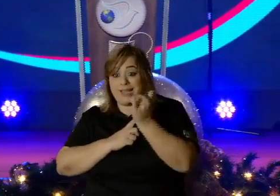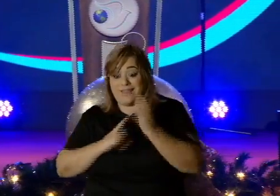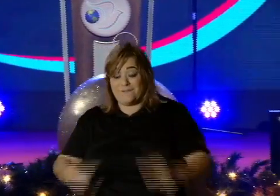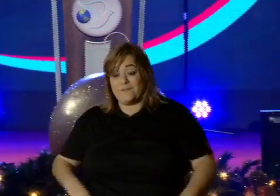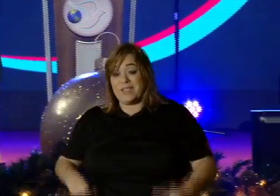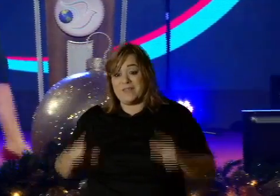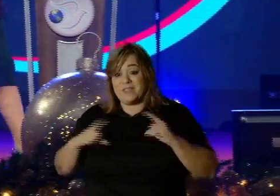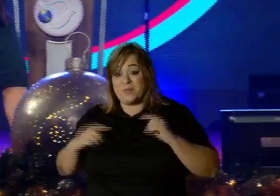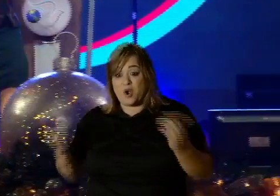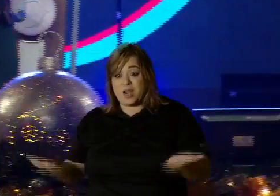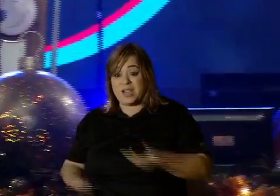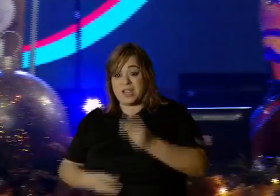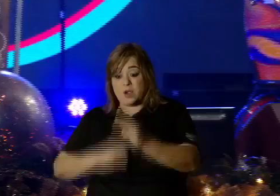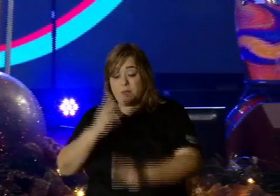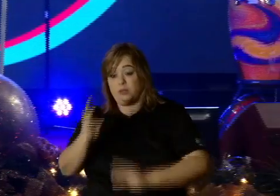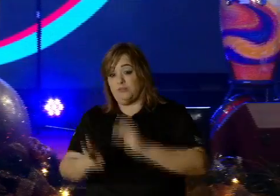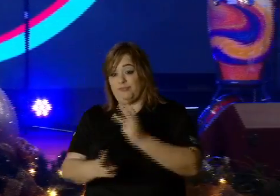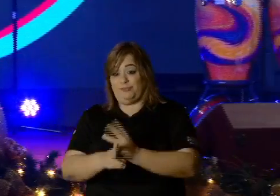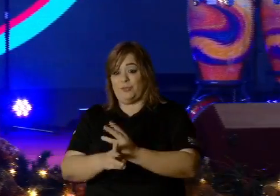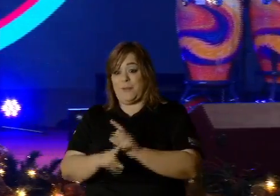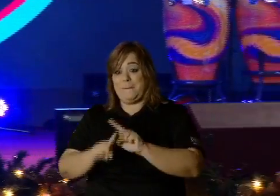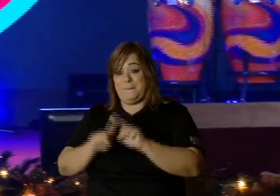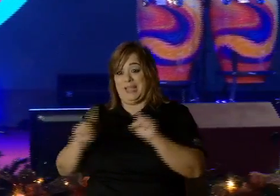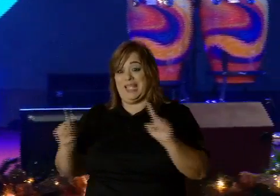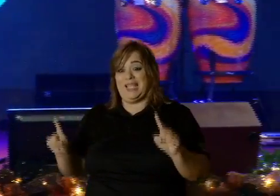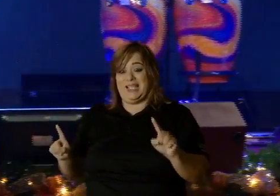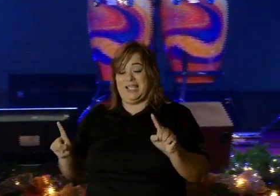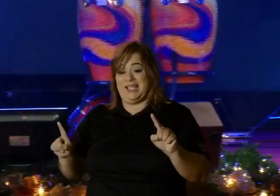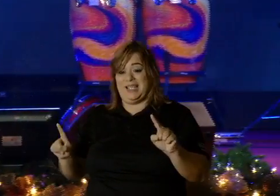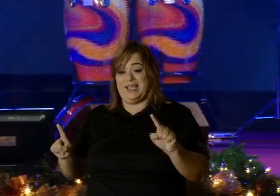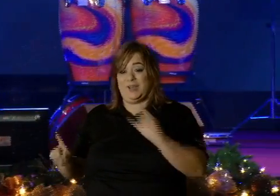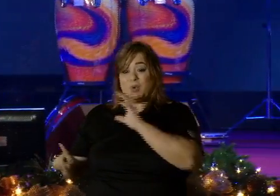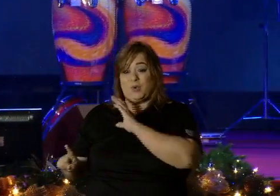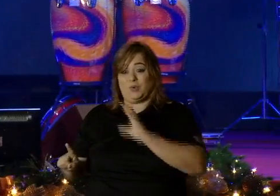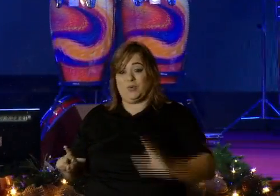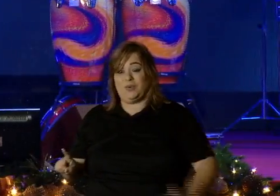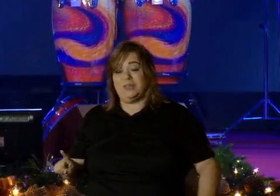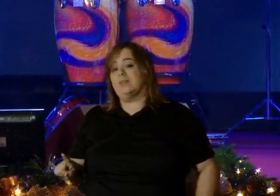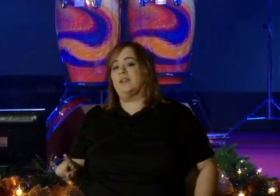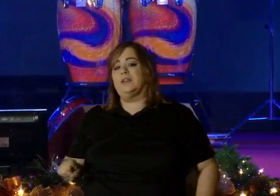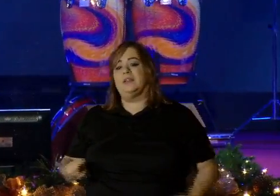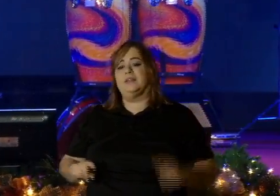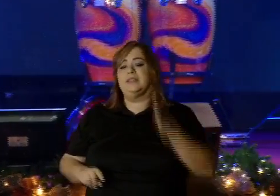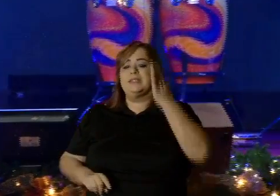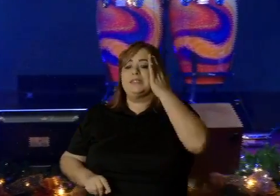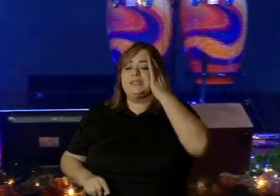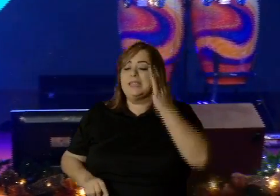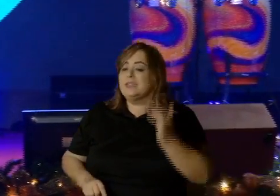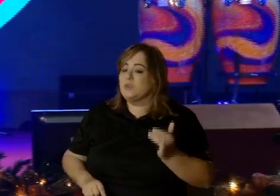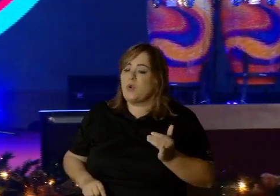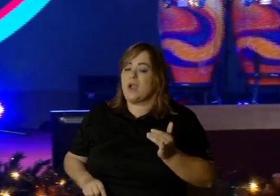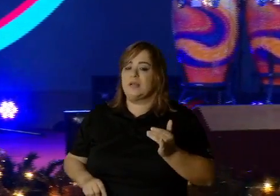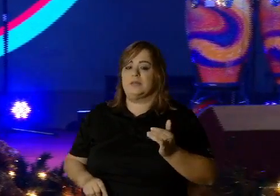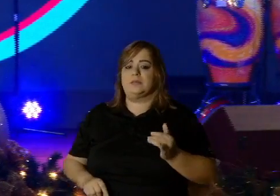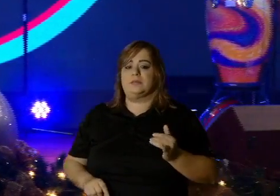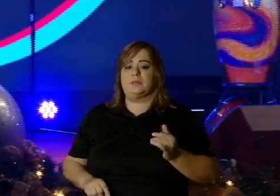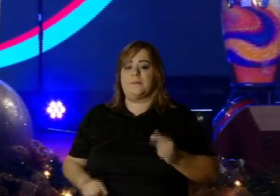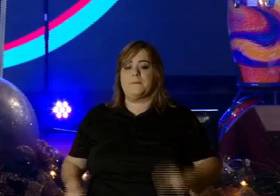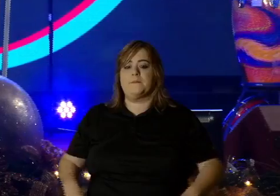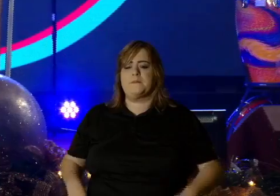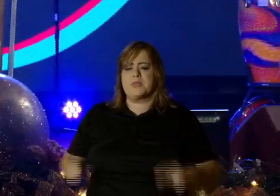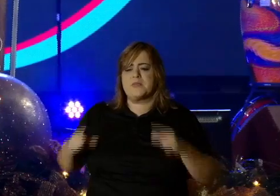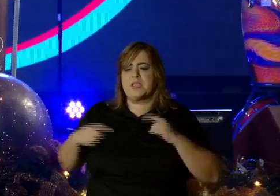estamos, mas no somos de este mundo. Y por eso pagamos un precio. Debemos vivir